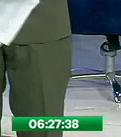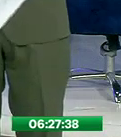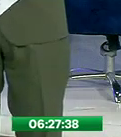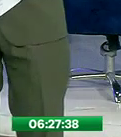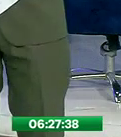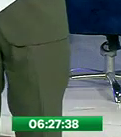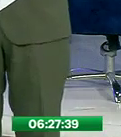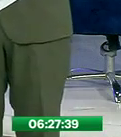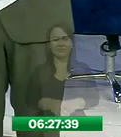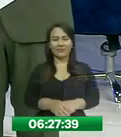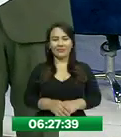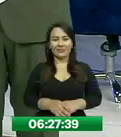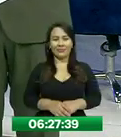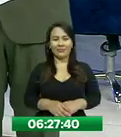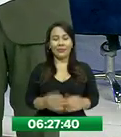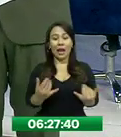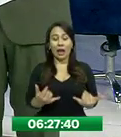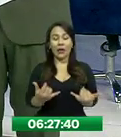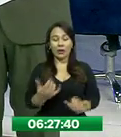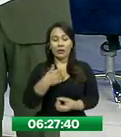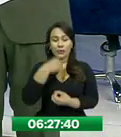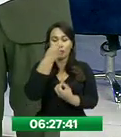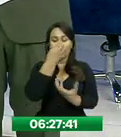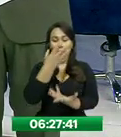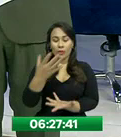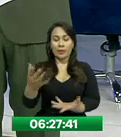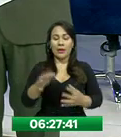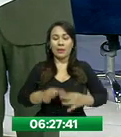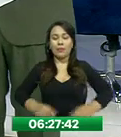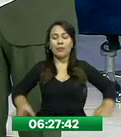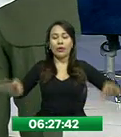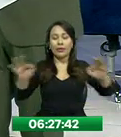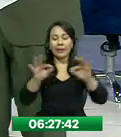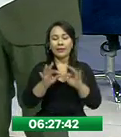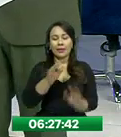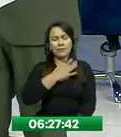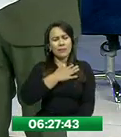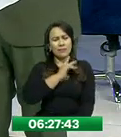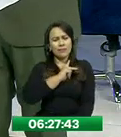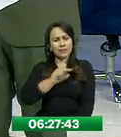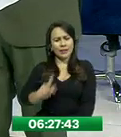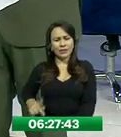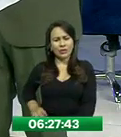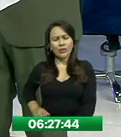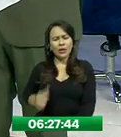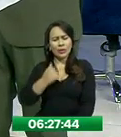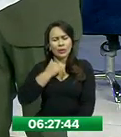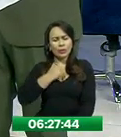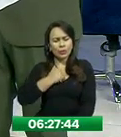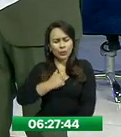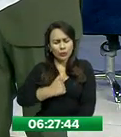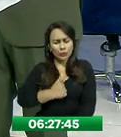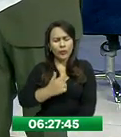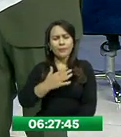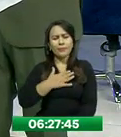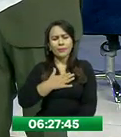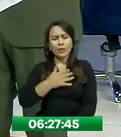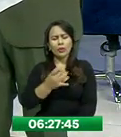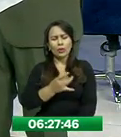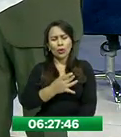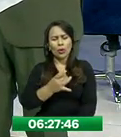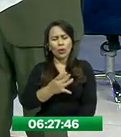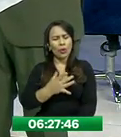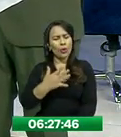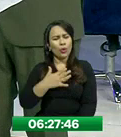informar, y tenemos que hacerlo en esta oportunidad con un hecho que en lo personal golpea mucho mi corazón y me provoca